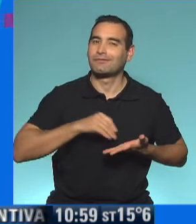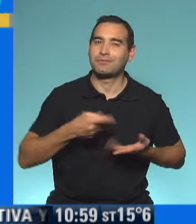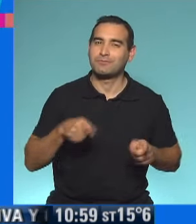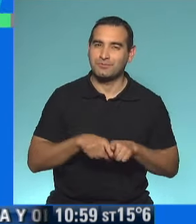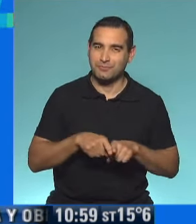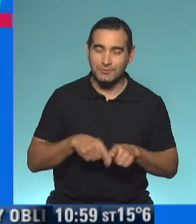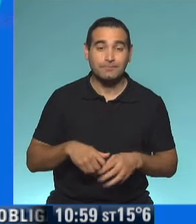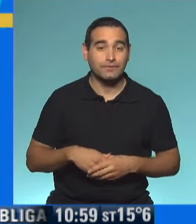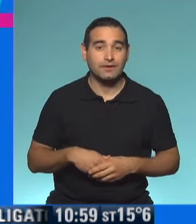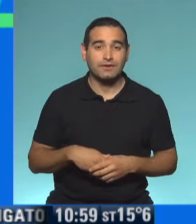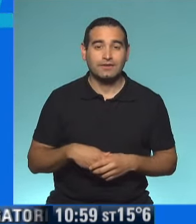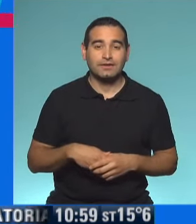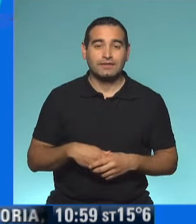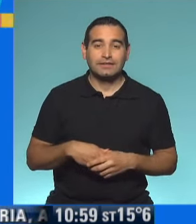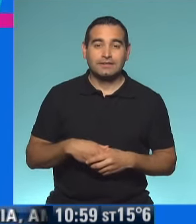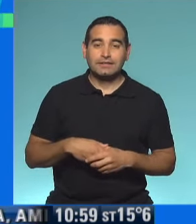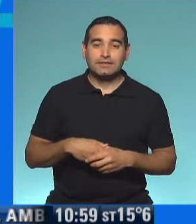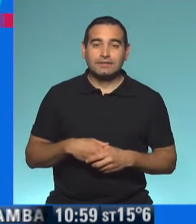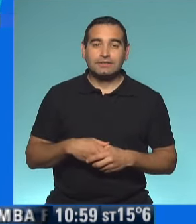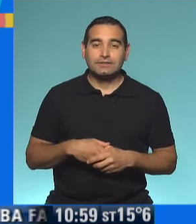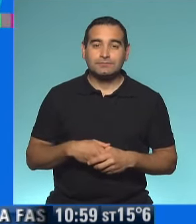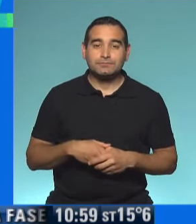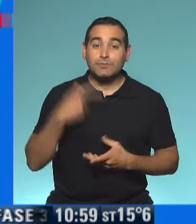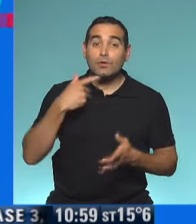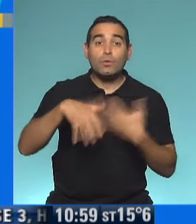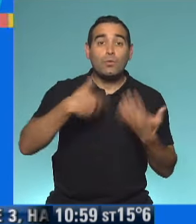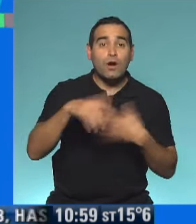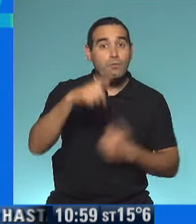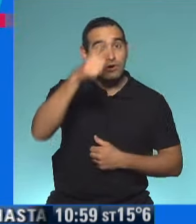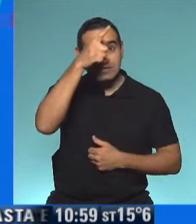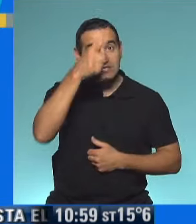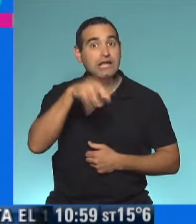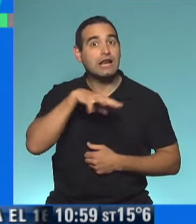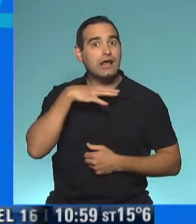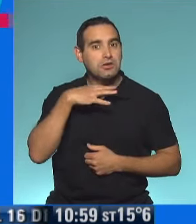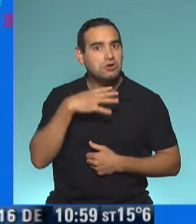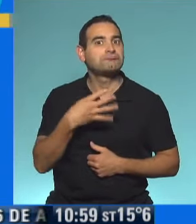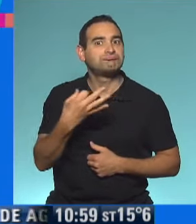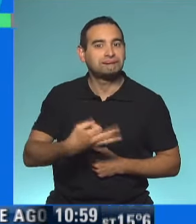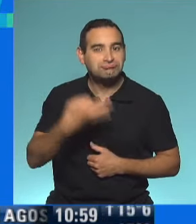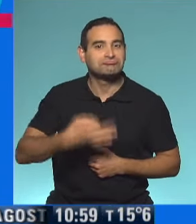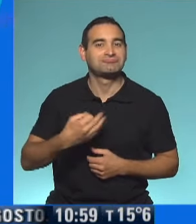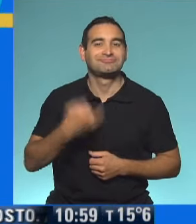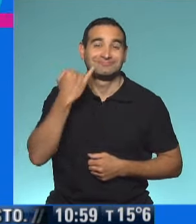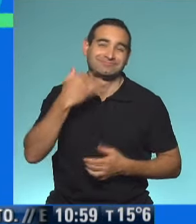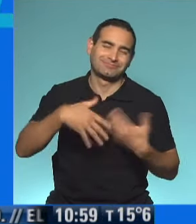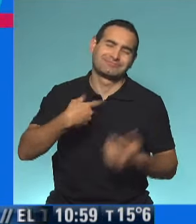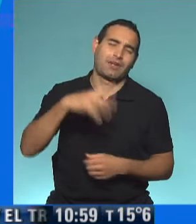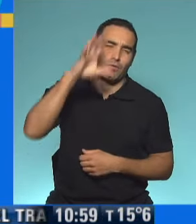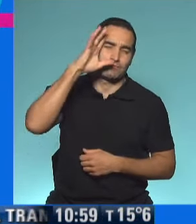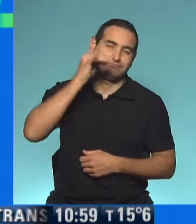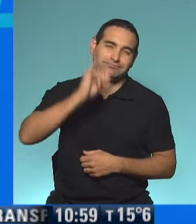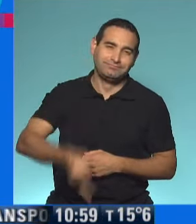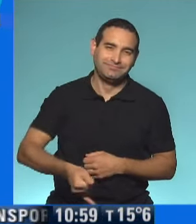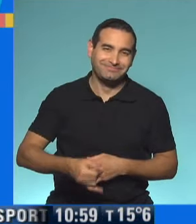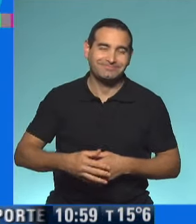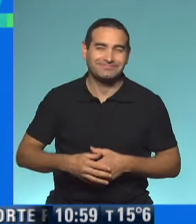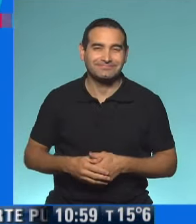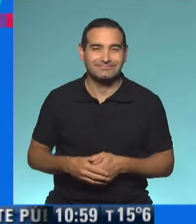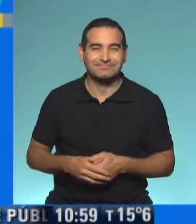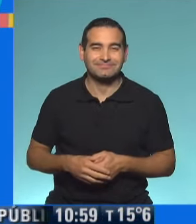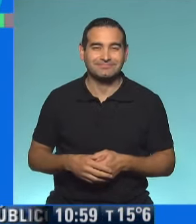y lotería. A ver, Tucu, anotando ahí, por favor. Jugamos al policía y al ladrón. Policía y al ladrón. O poliladron. Ese sí, lo re poliladron, ¿no? Sí.